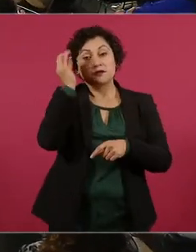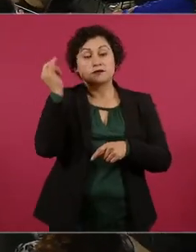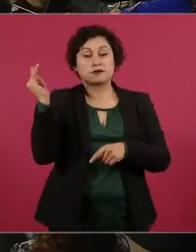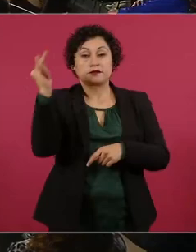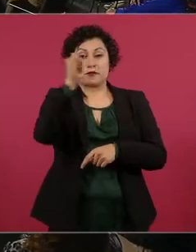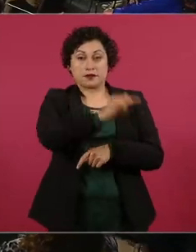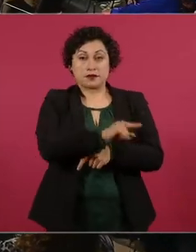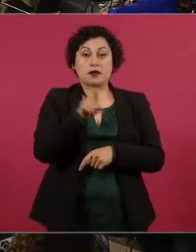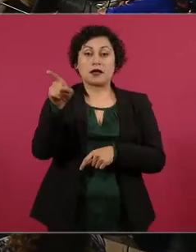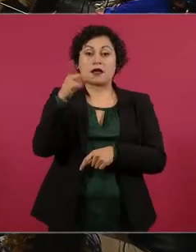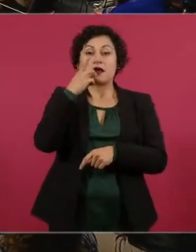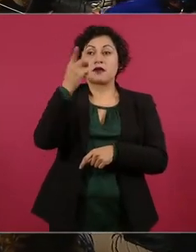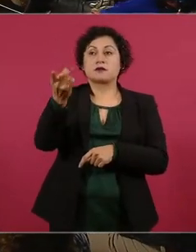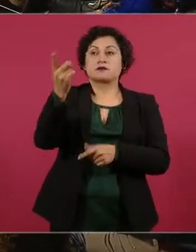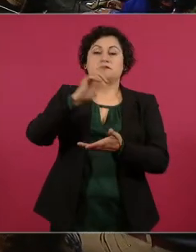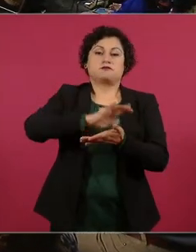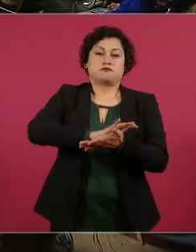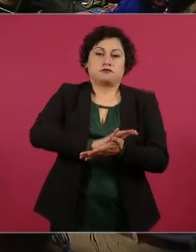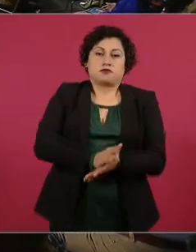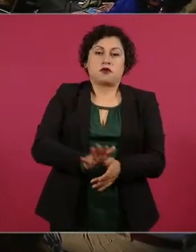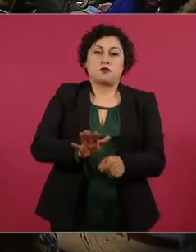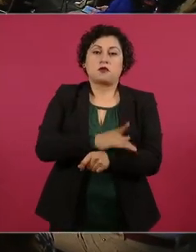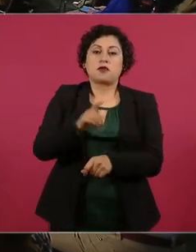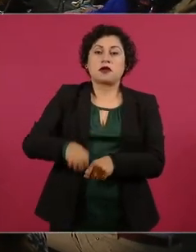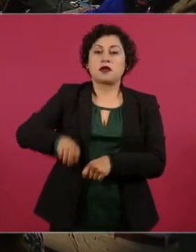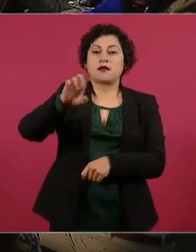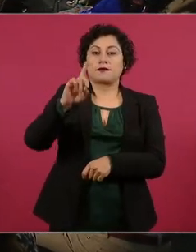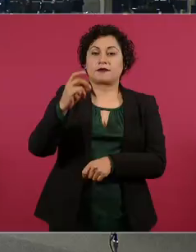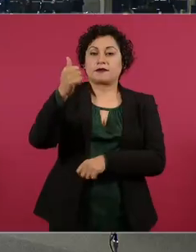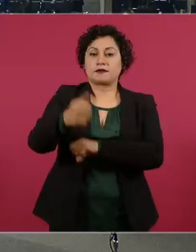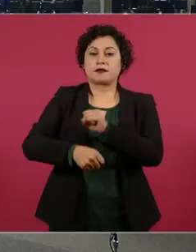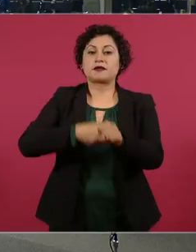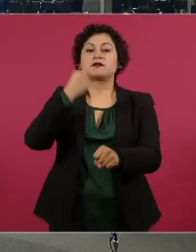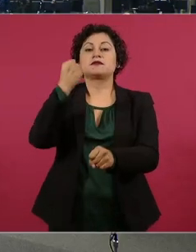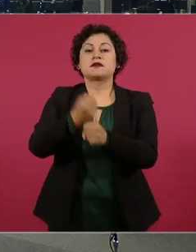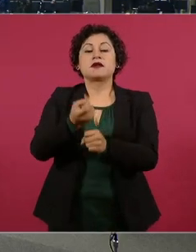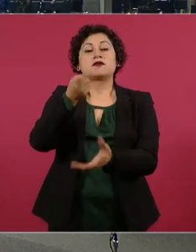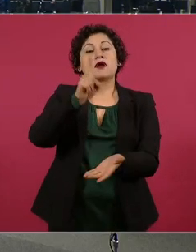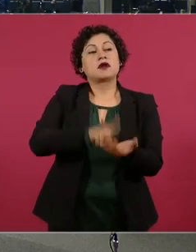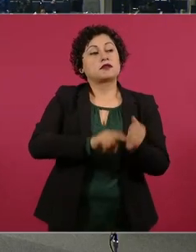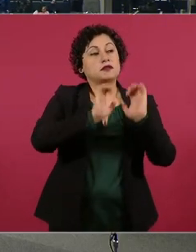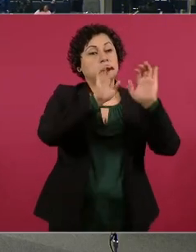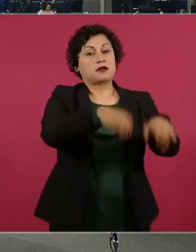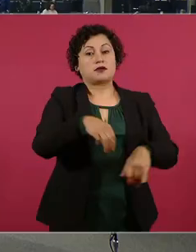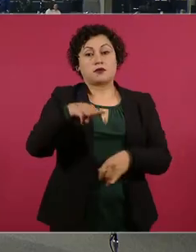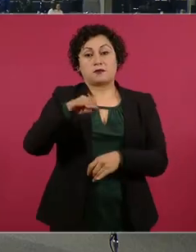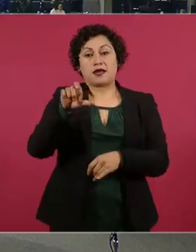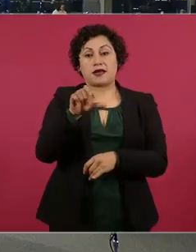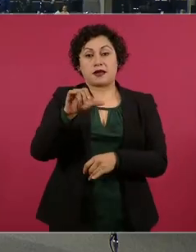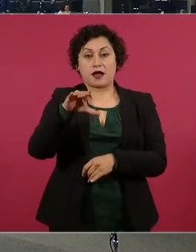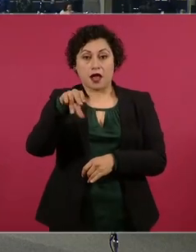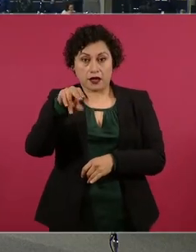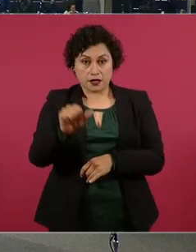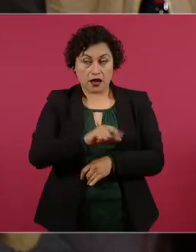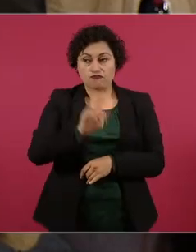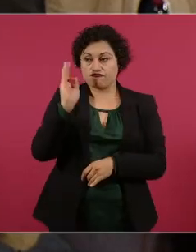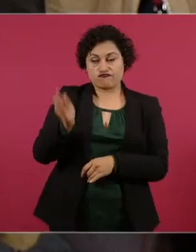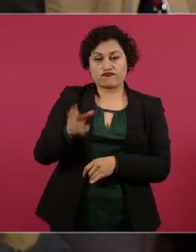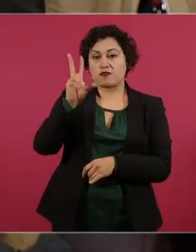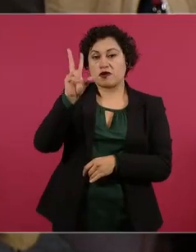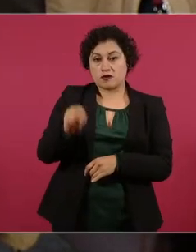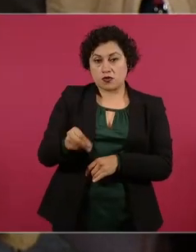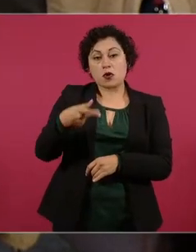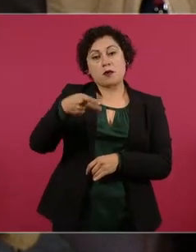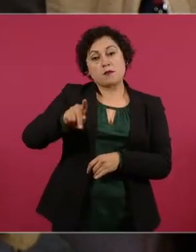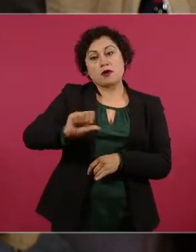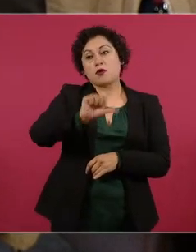su edad, ya que tienen arriba de 36 años. La rechazaron en Mexicana de Aviación principalmente, pero además hay afectadas de